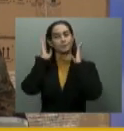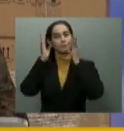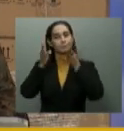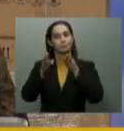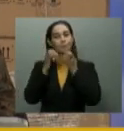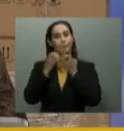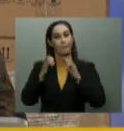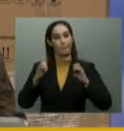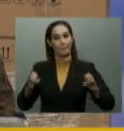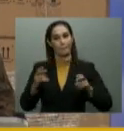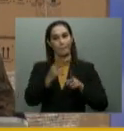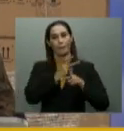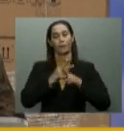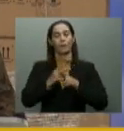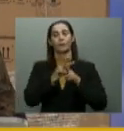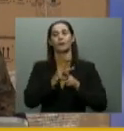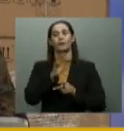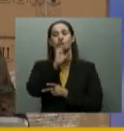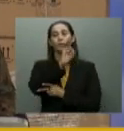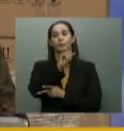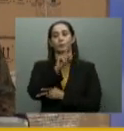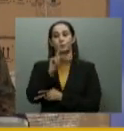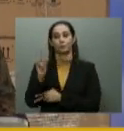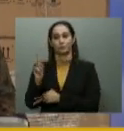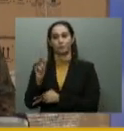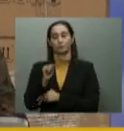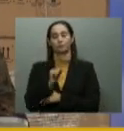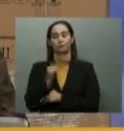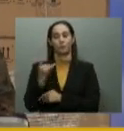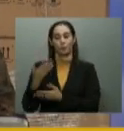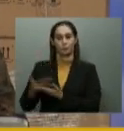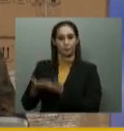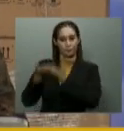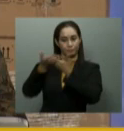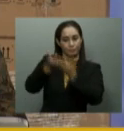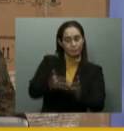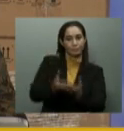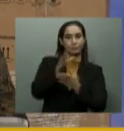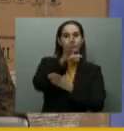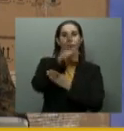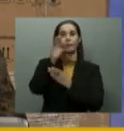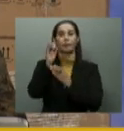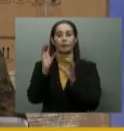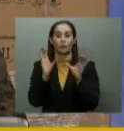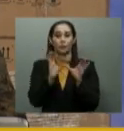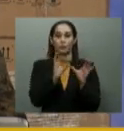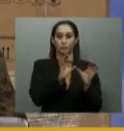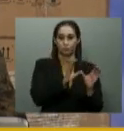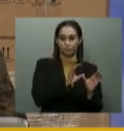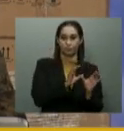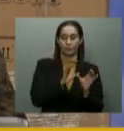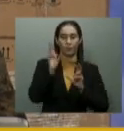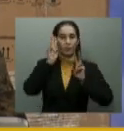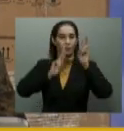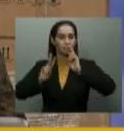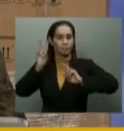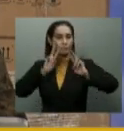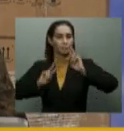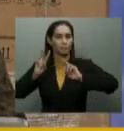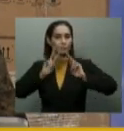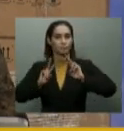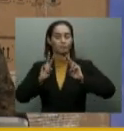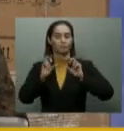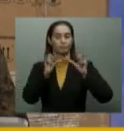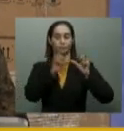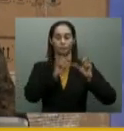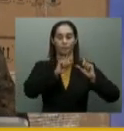resultados la parte que me preocupa y que en estos días hablábamos de esto es la cantidad aunque se habla que